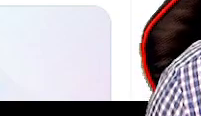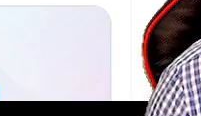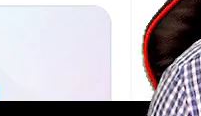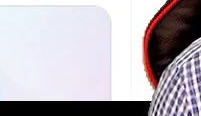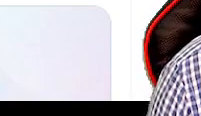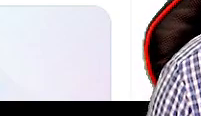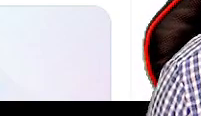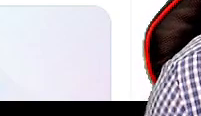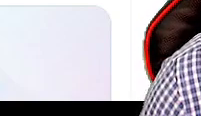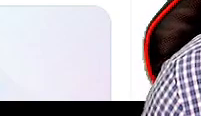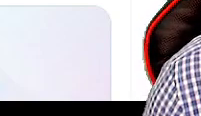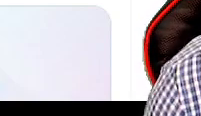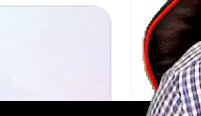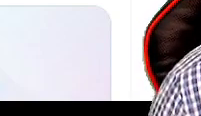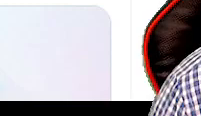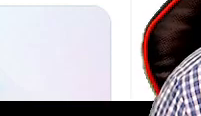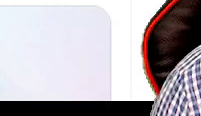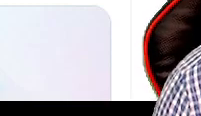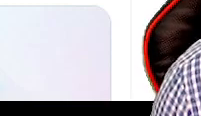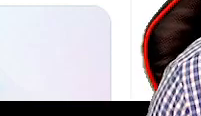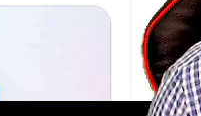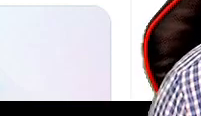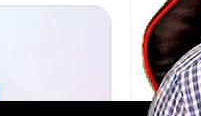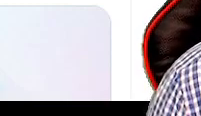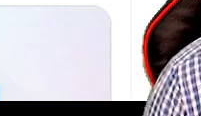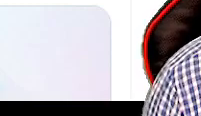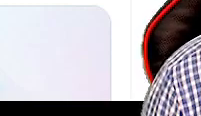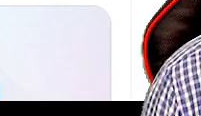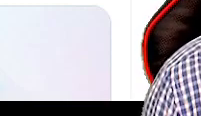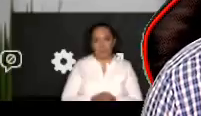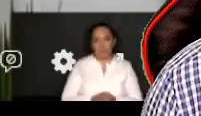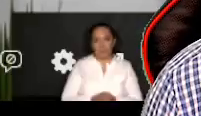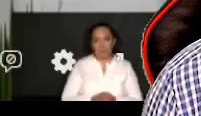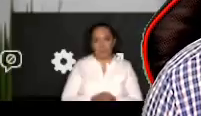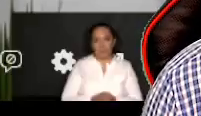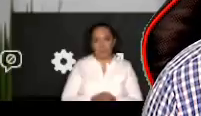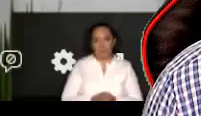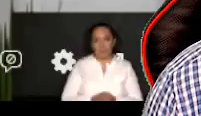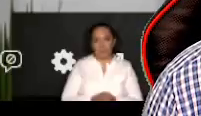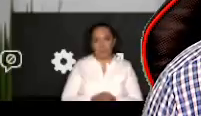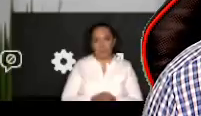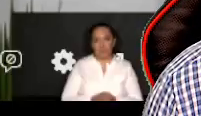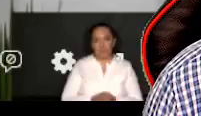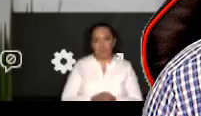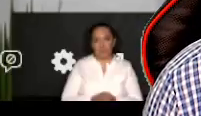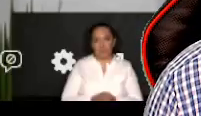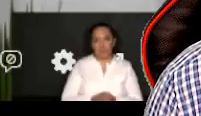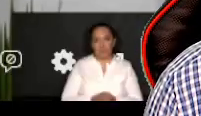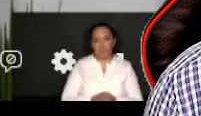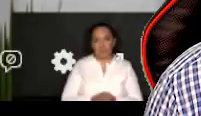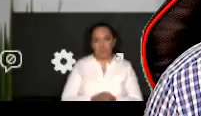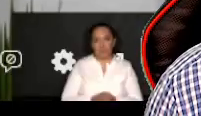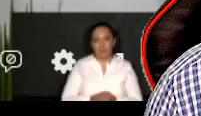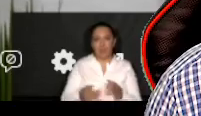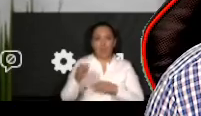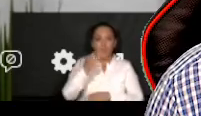que ahí, a pesar de todas las acusaciones que tenía la gobernadora, pues ya, ya es